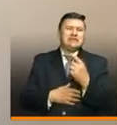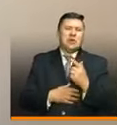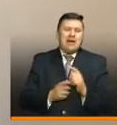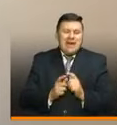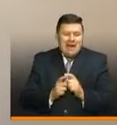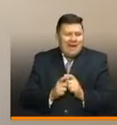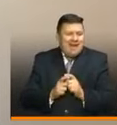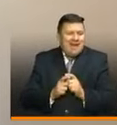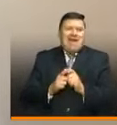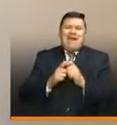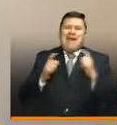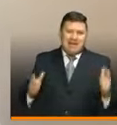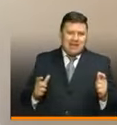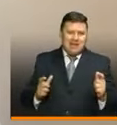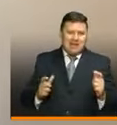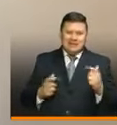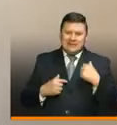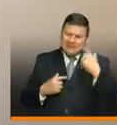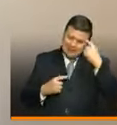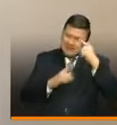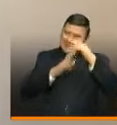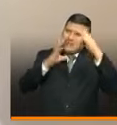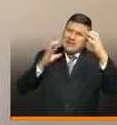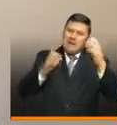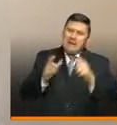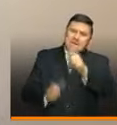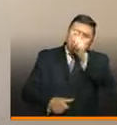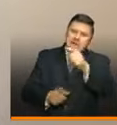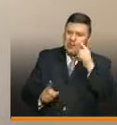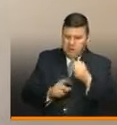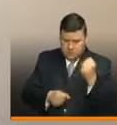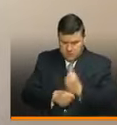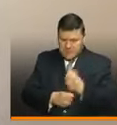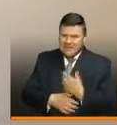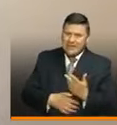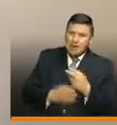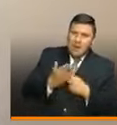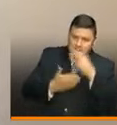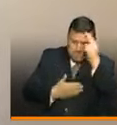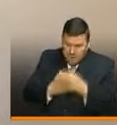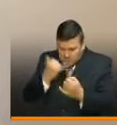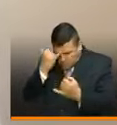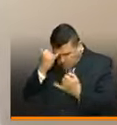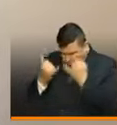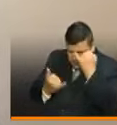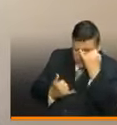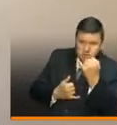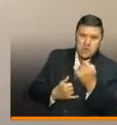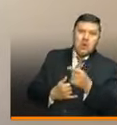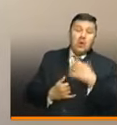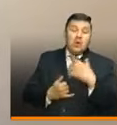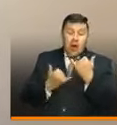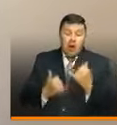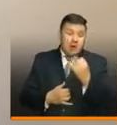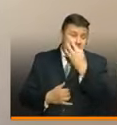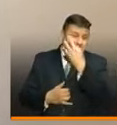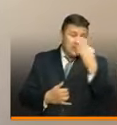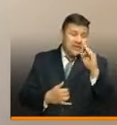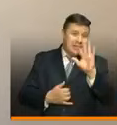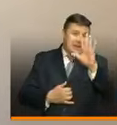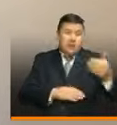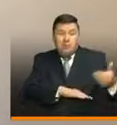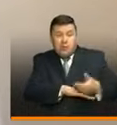inmensamente ilusionado cuando uno ve tanta gente trabajando en proyectos de esta naturaleza. Se recibieron más de